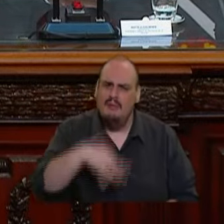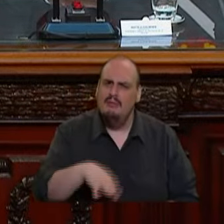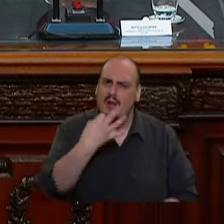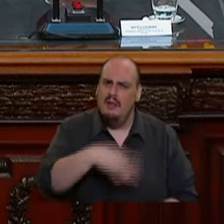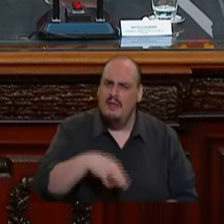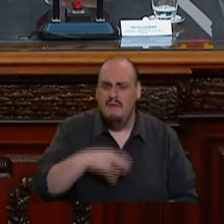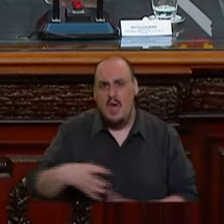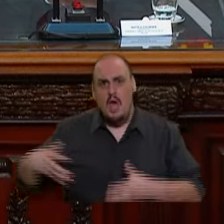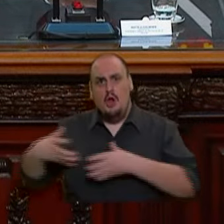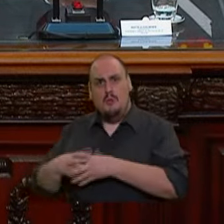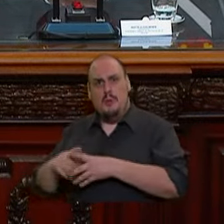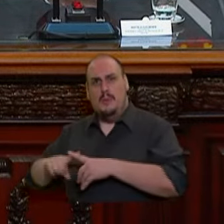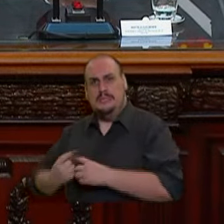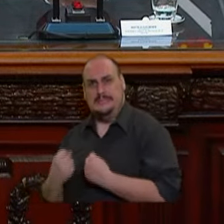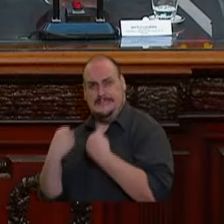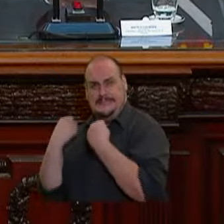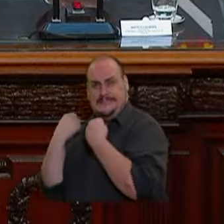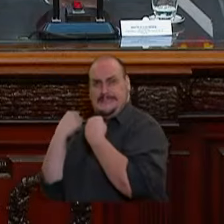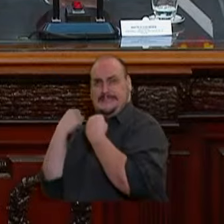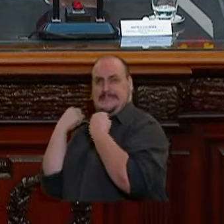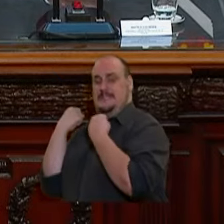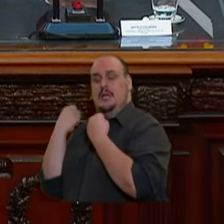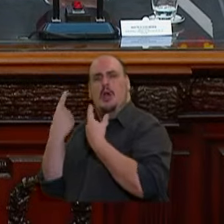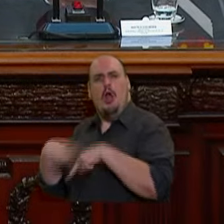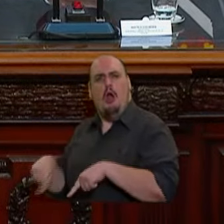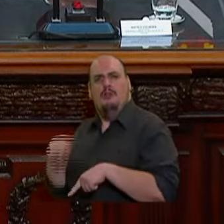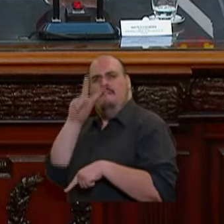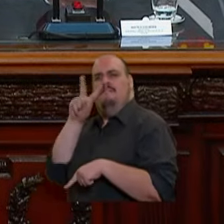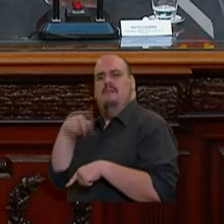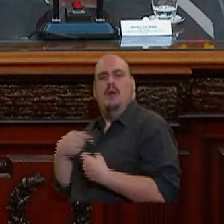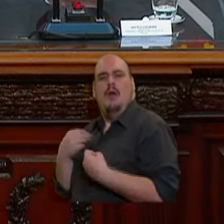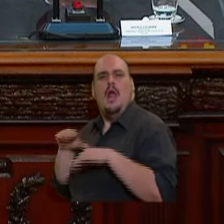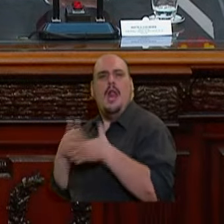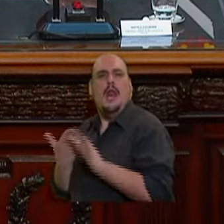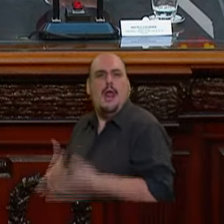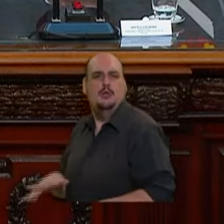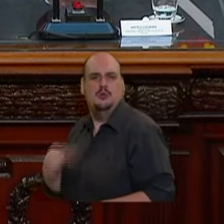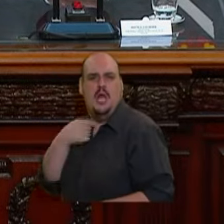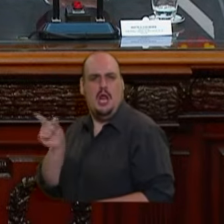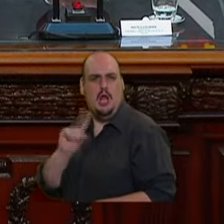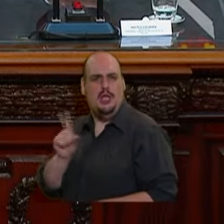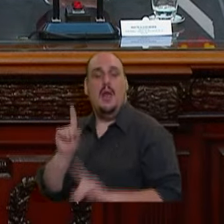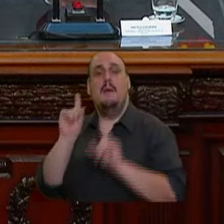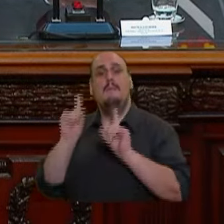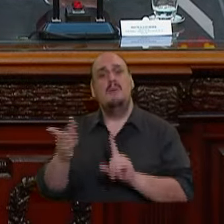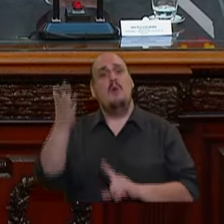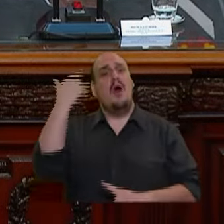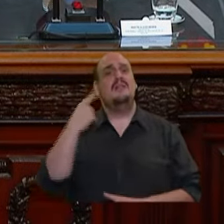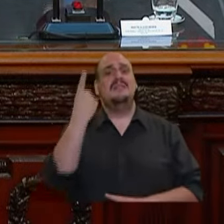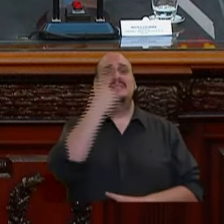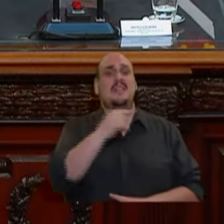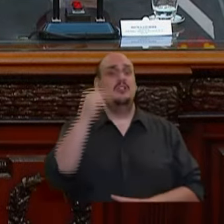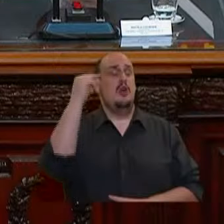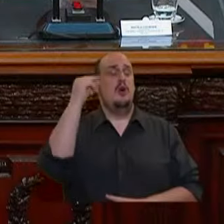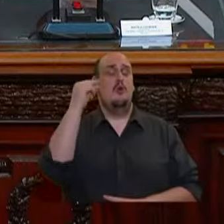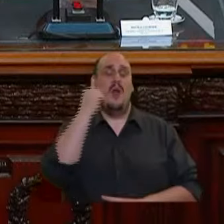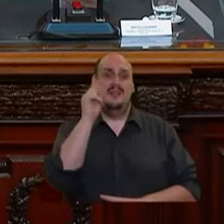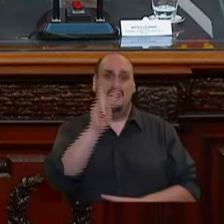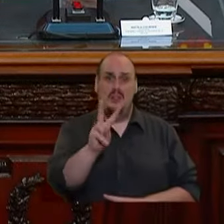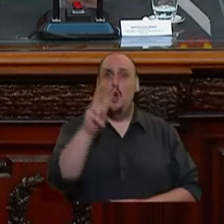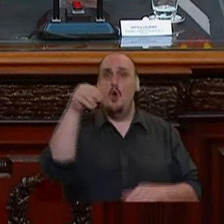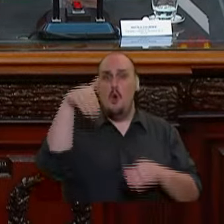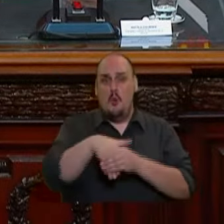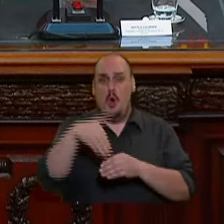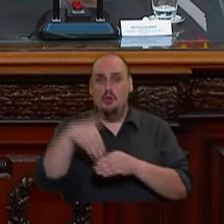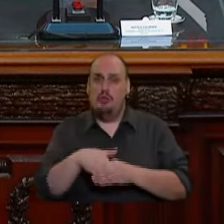de la política a renunciar a sus privilegios lo que boicoteó la ley, como quedó en manifiesto cuando hubo 142 votos rechazando el artículo